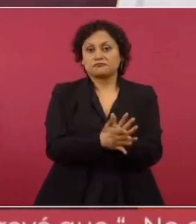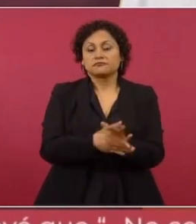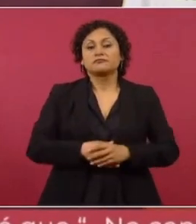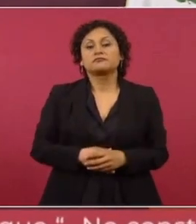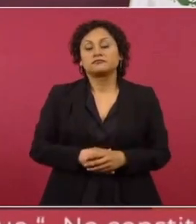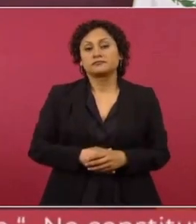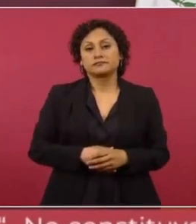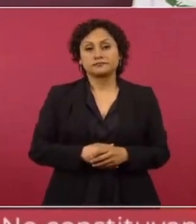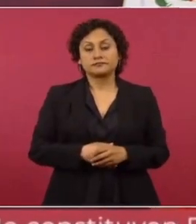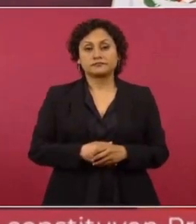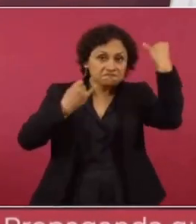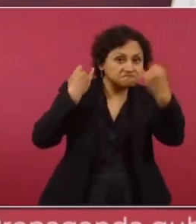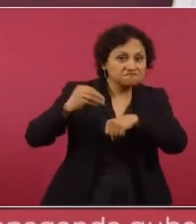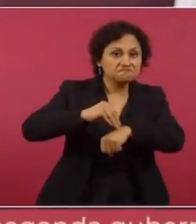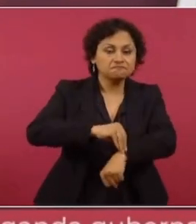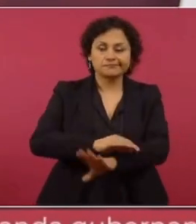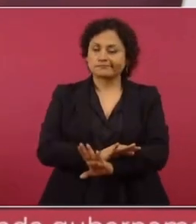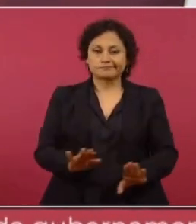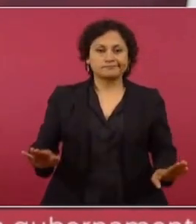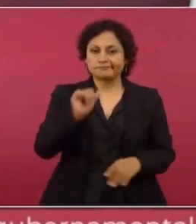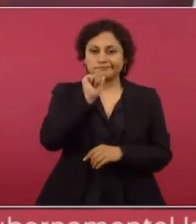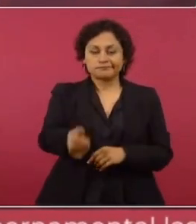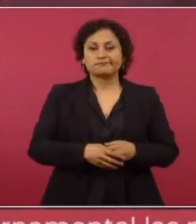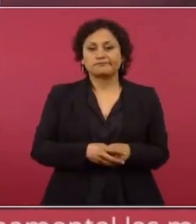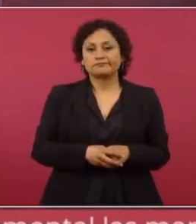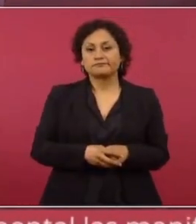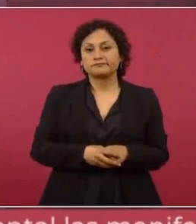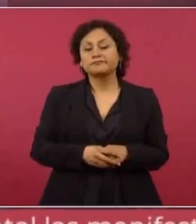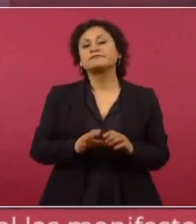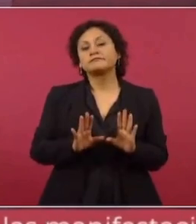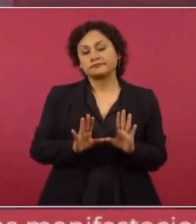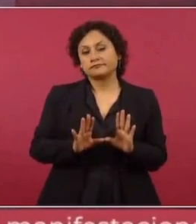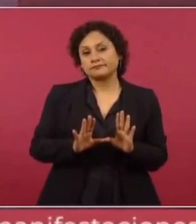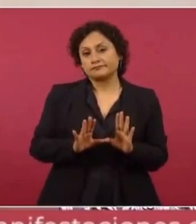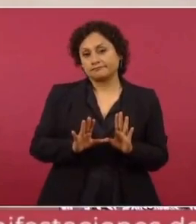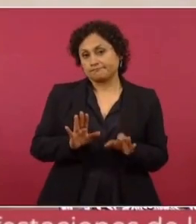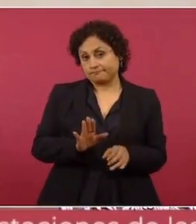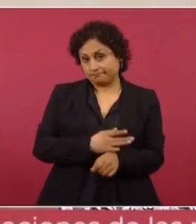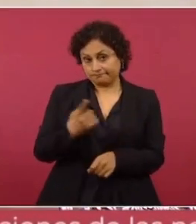no especulamos. Y también, a diferencia de lo que sucedía antes,